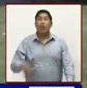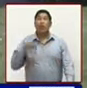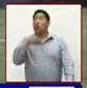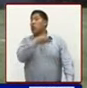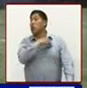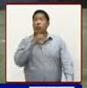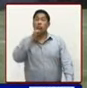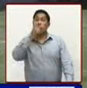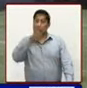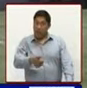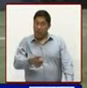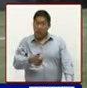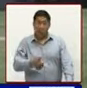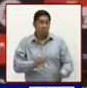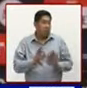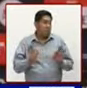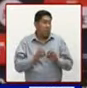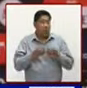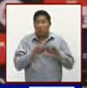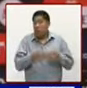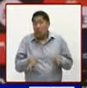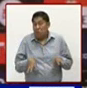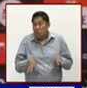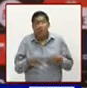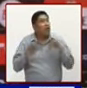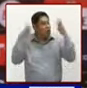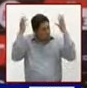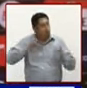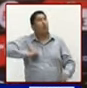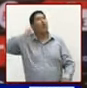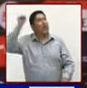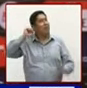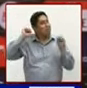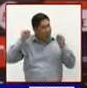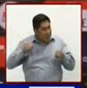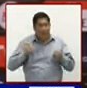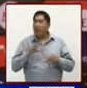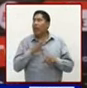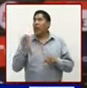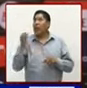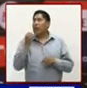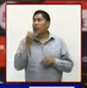Nosotros mañana no tenemos nada que perder y tenemos mucho que ganar. Y a partir